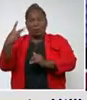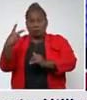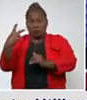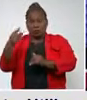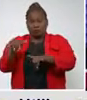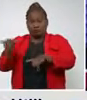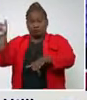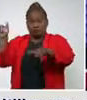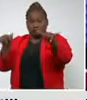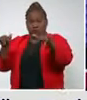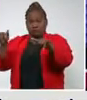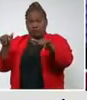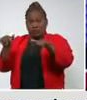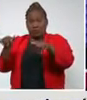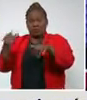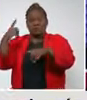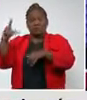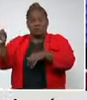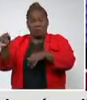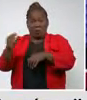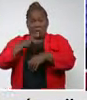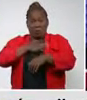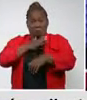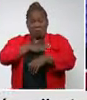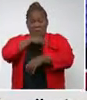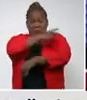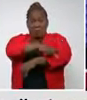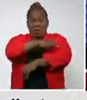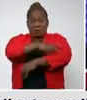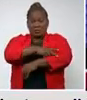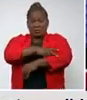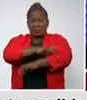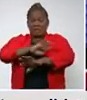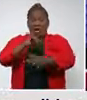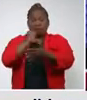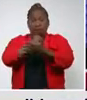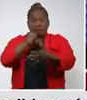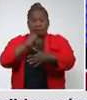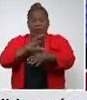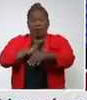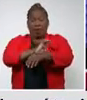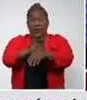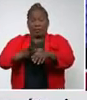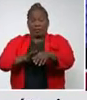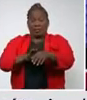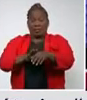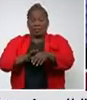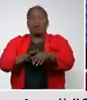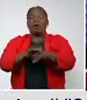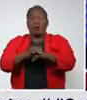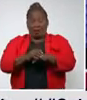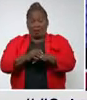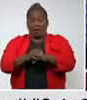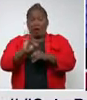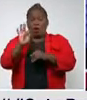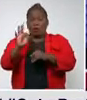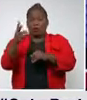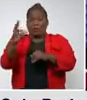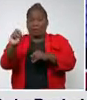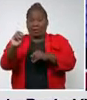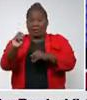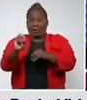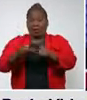54 retornados a sus países después de diagnosticados. Un número de 820 altas